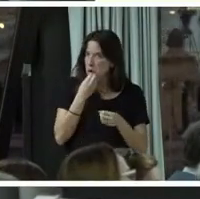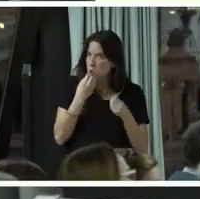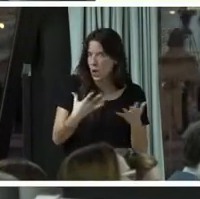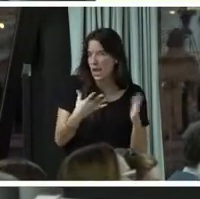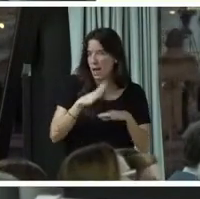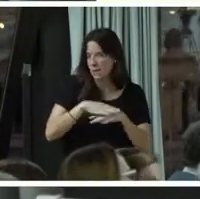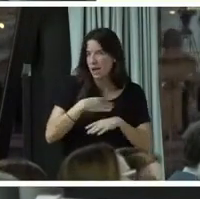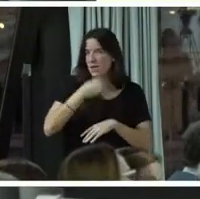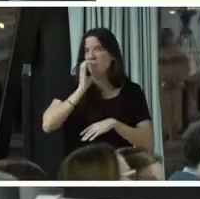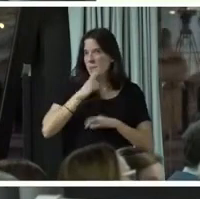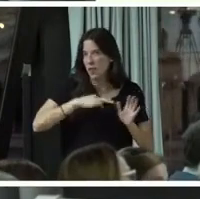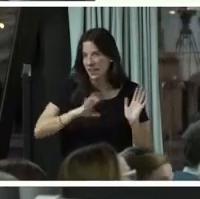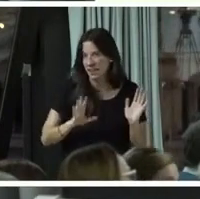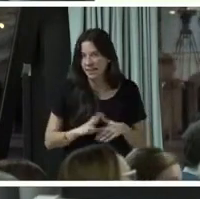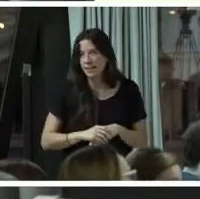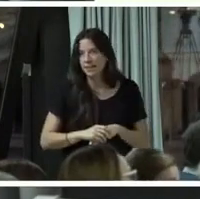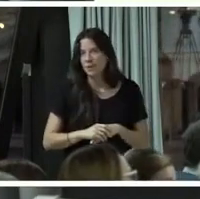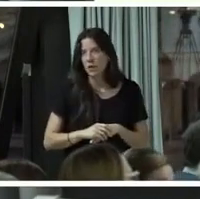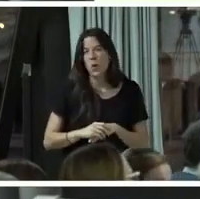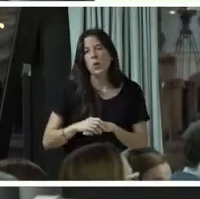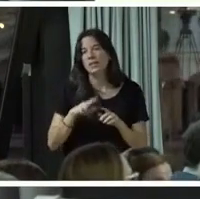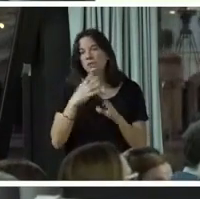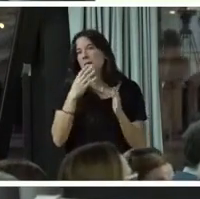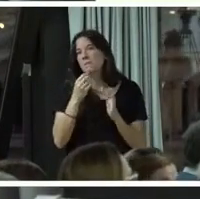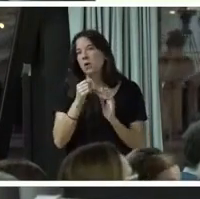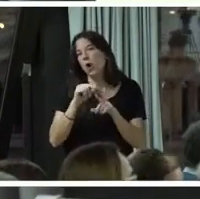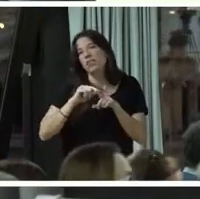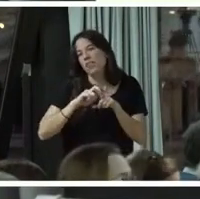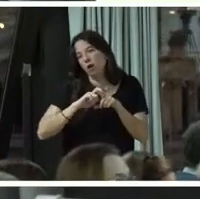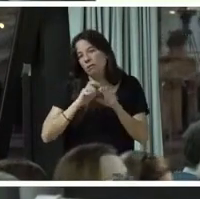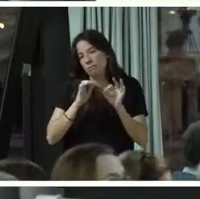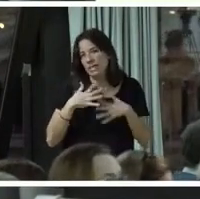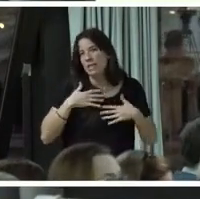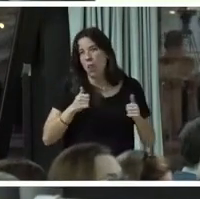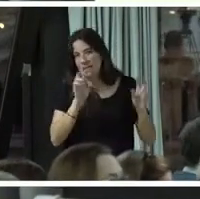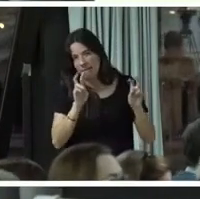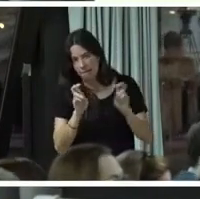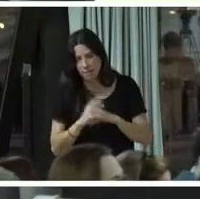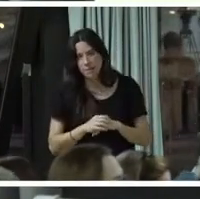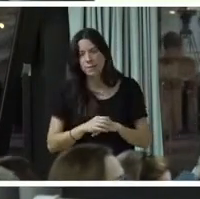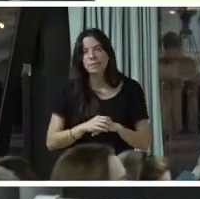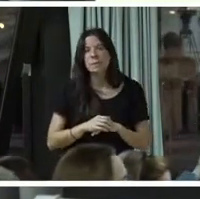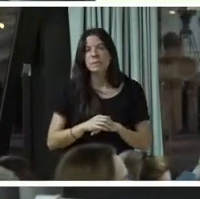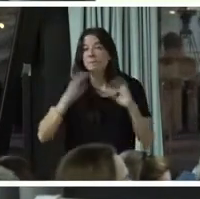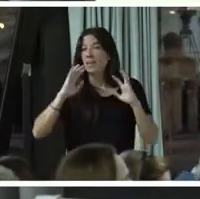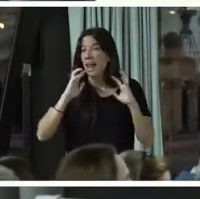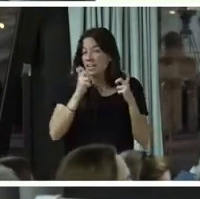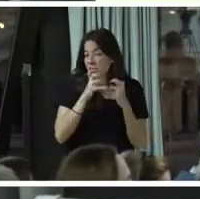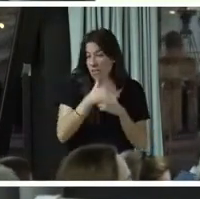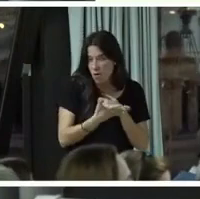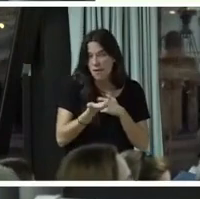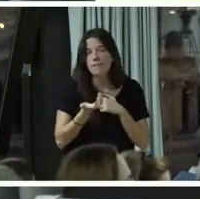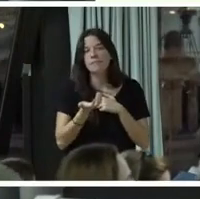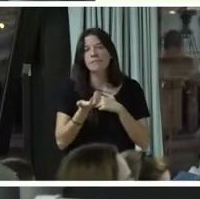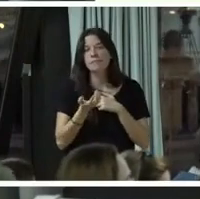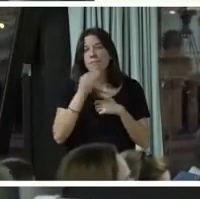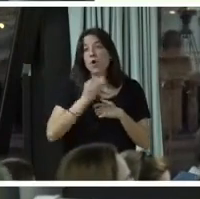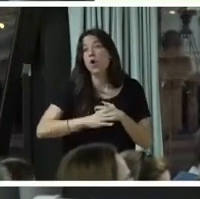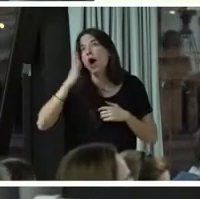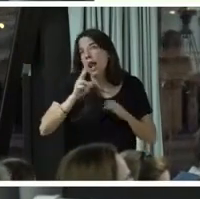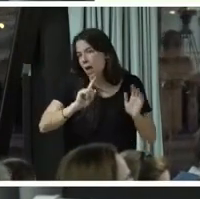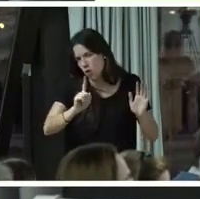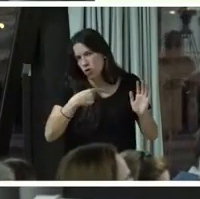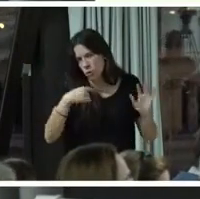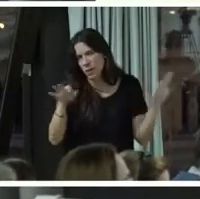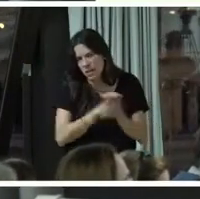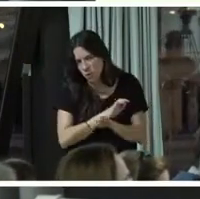buenas en condiciones eh relativamente saludables la agresión en curso eh Ojalá no sea así